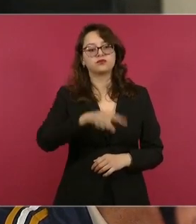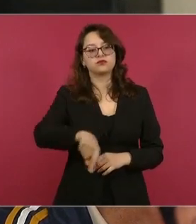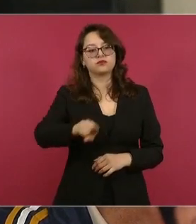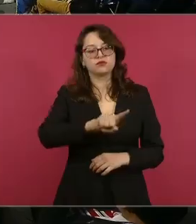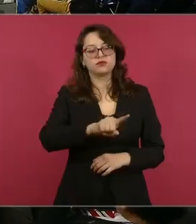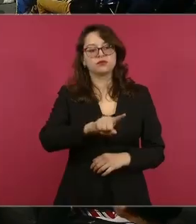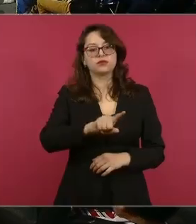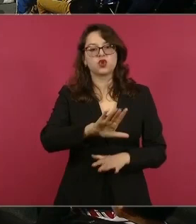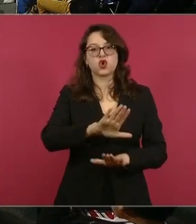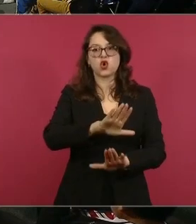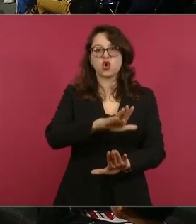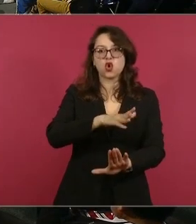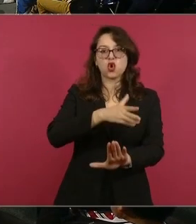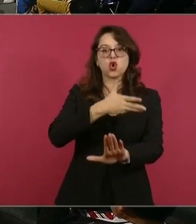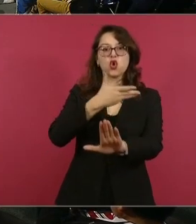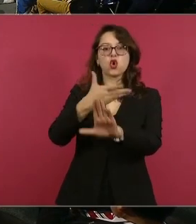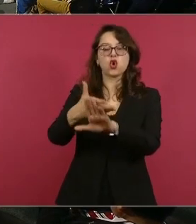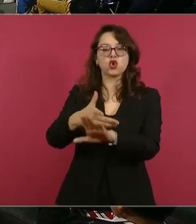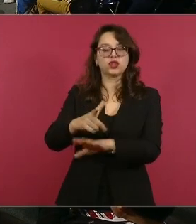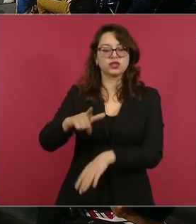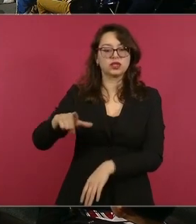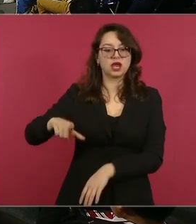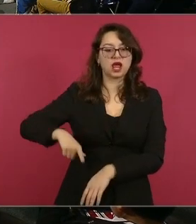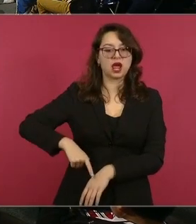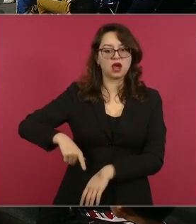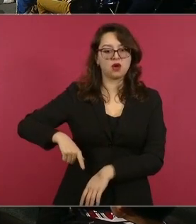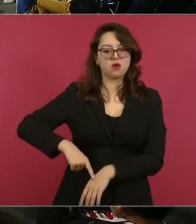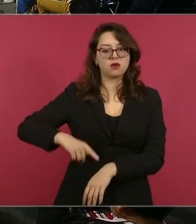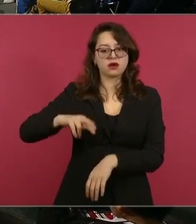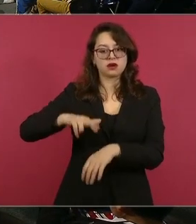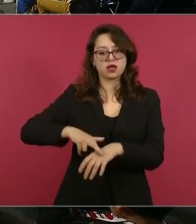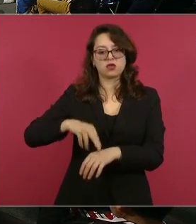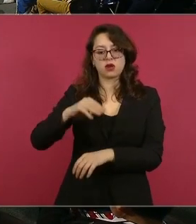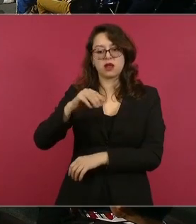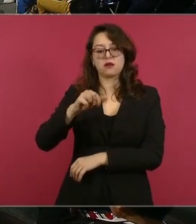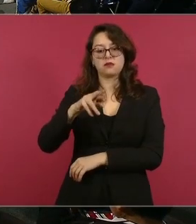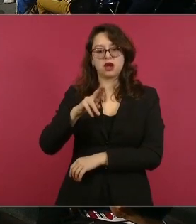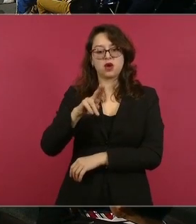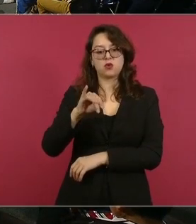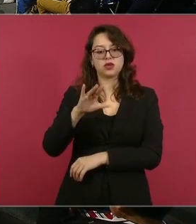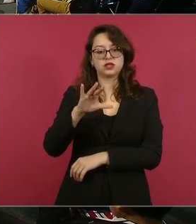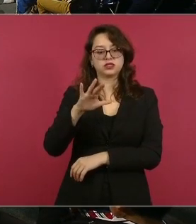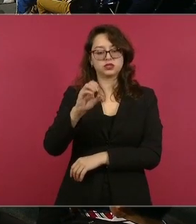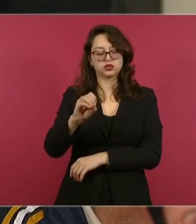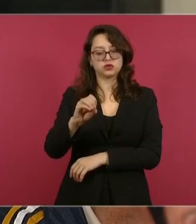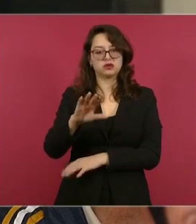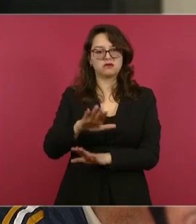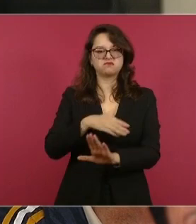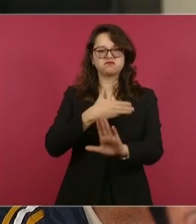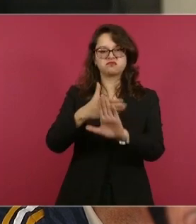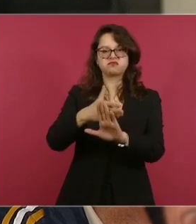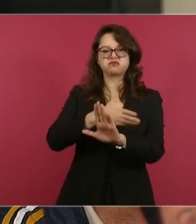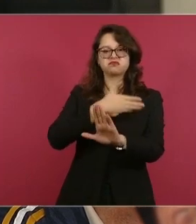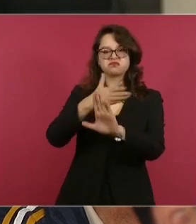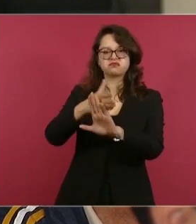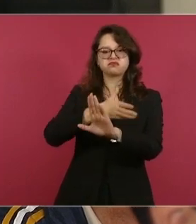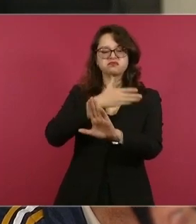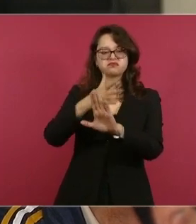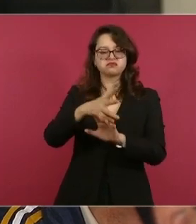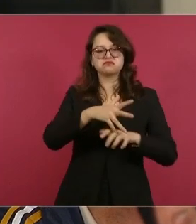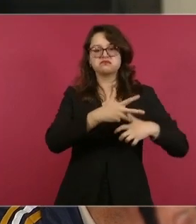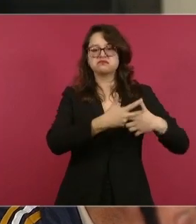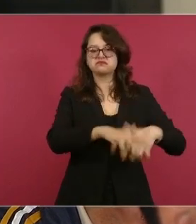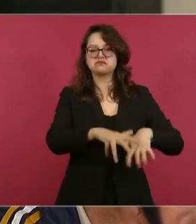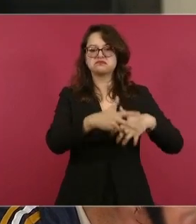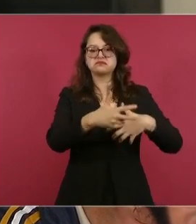en contra del gobernador Mauricio Curi. Eso también fue documentado por varios medios allí en Querétaro. Esto